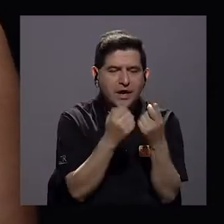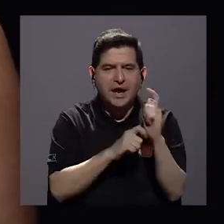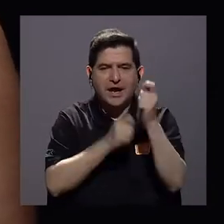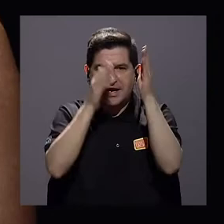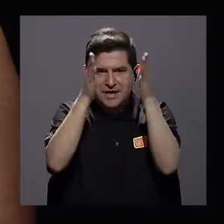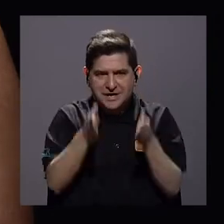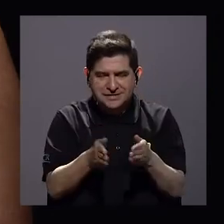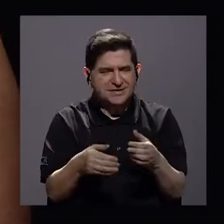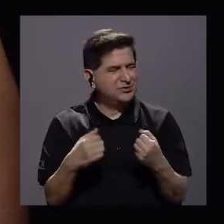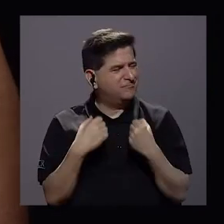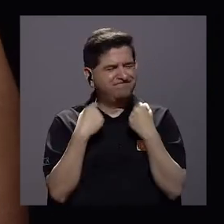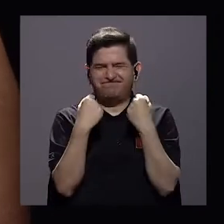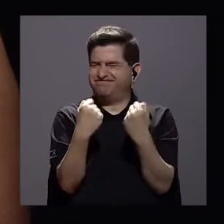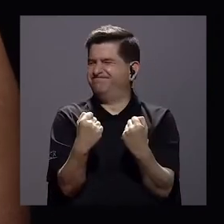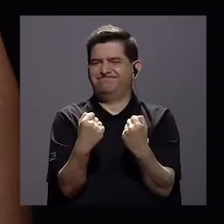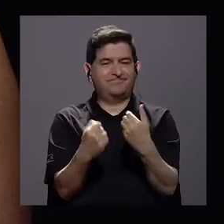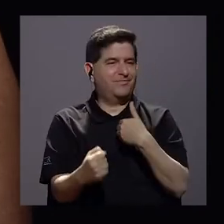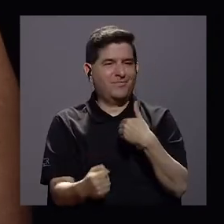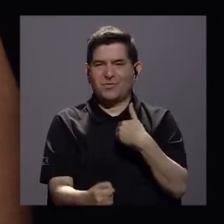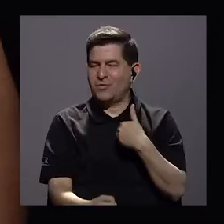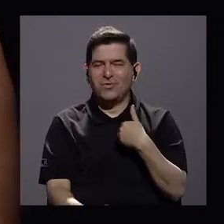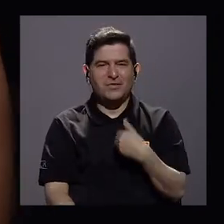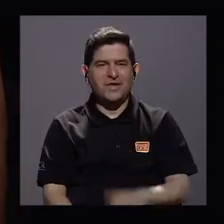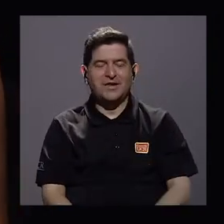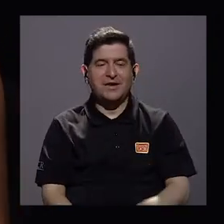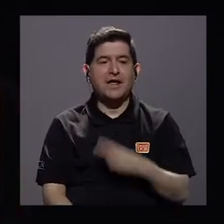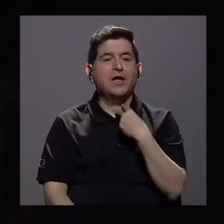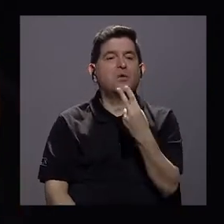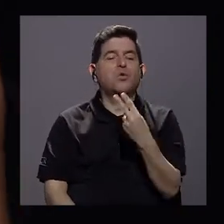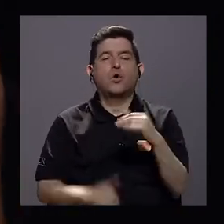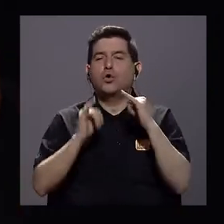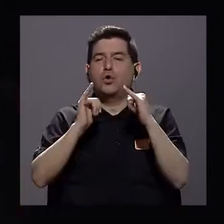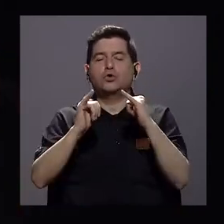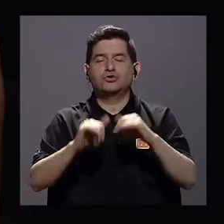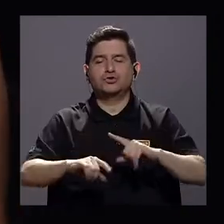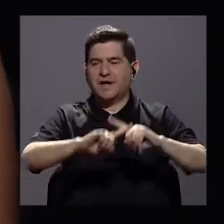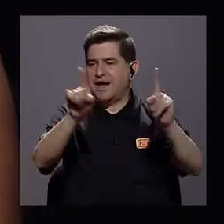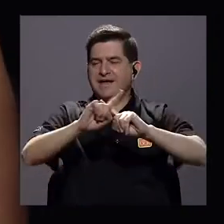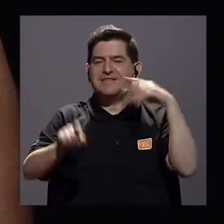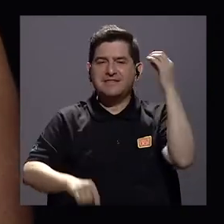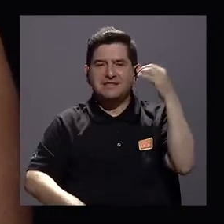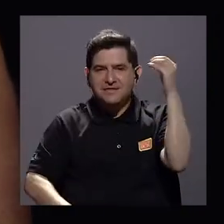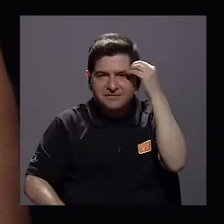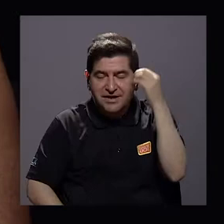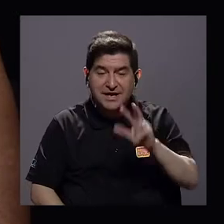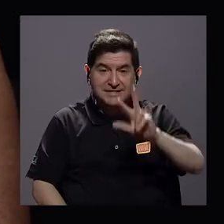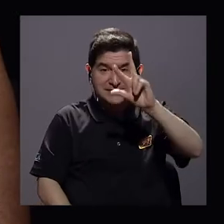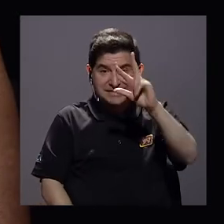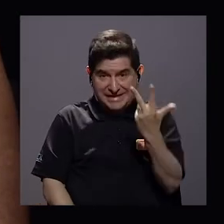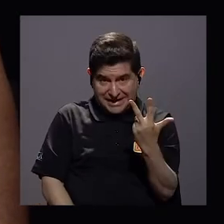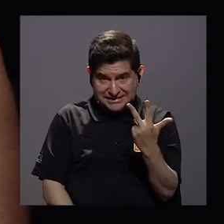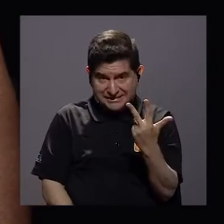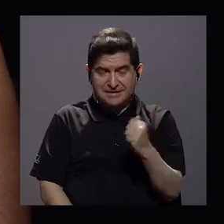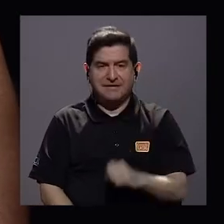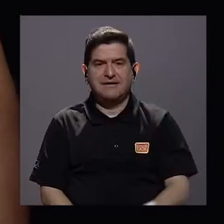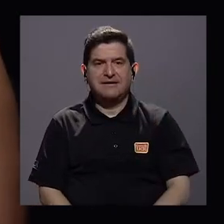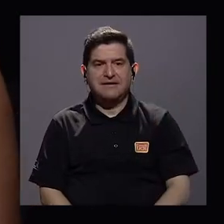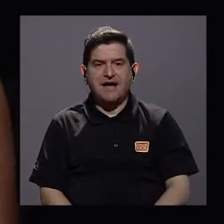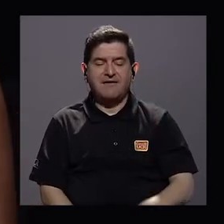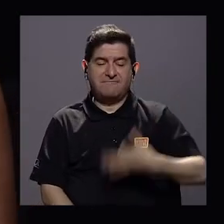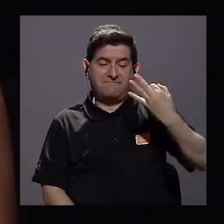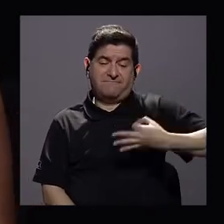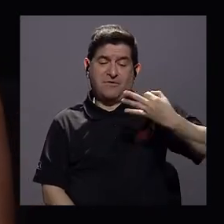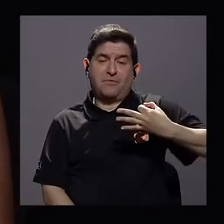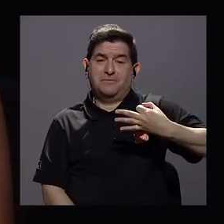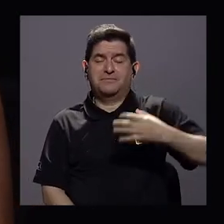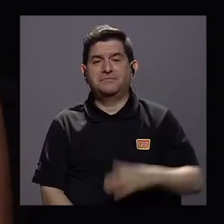los pescadores no es fuerte, ¿verdad? No tenemos una voz común, hay divergencias, ¿verdad? Y la tercera tiene que ver con la